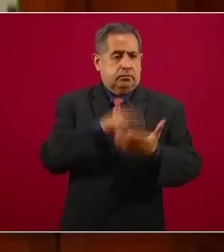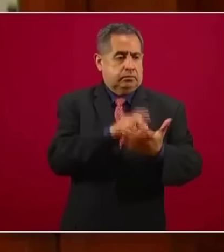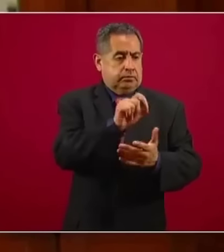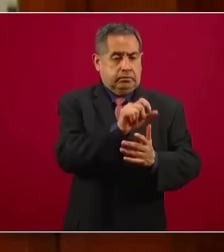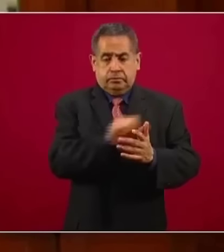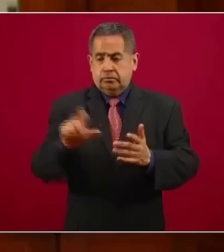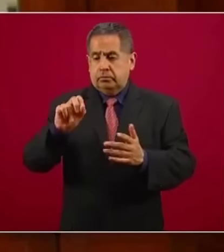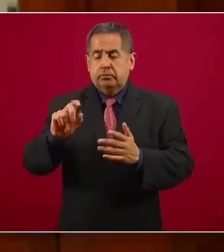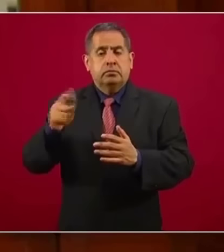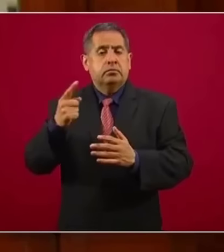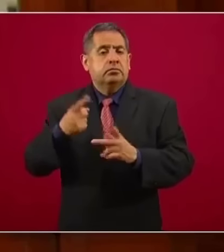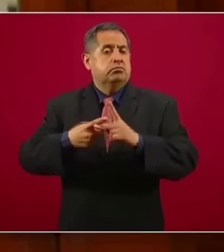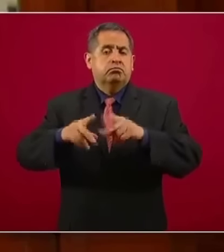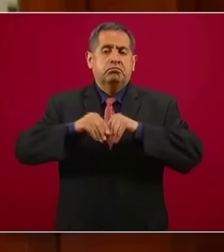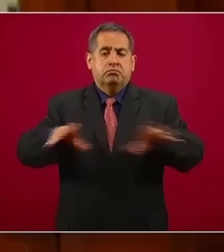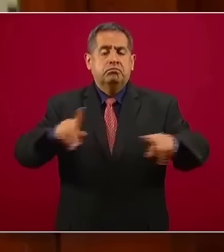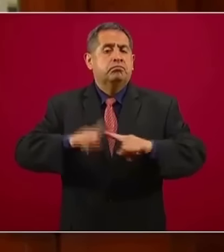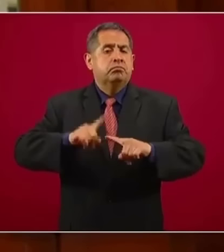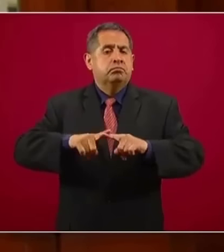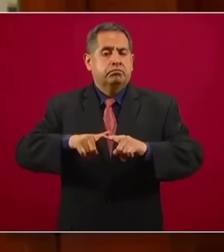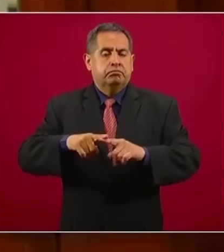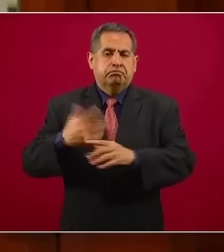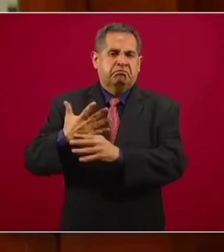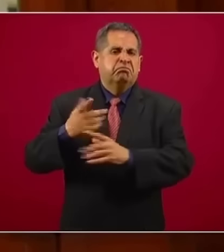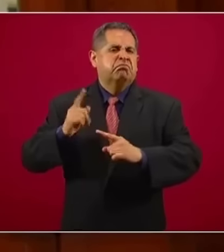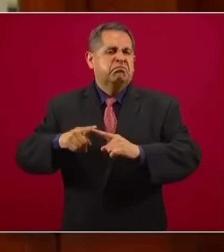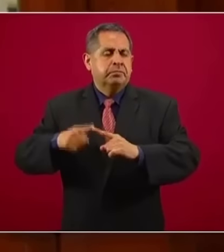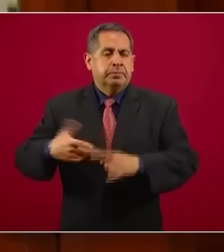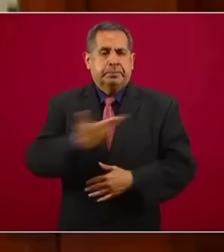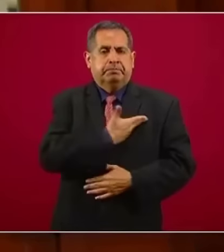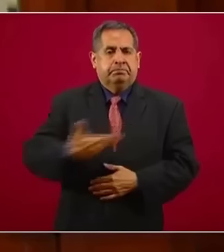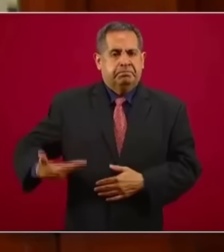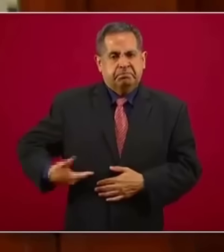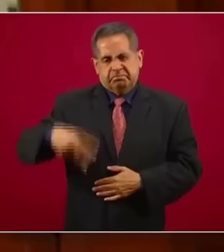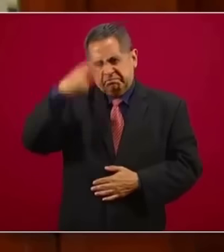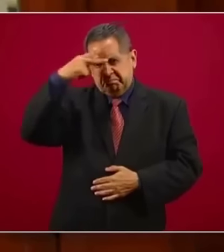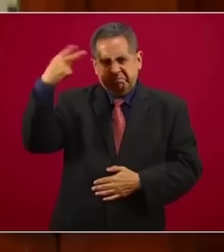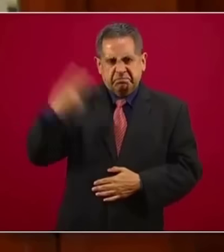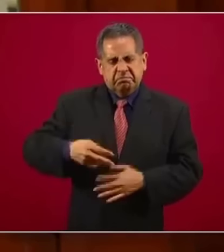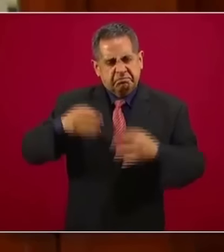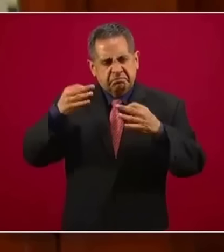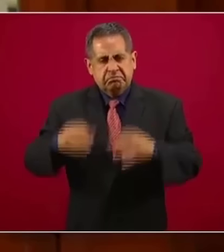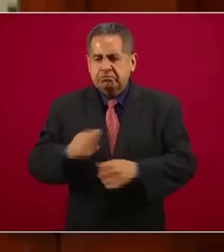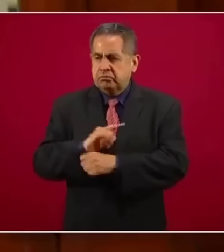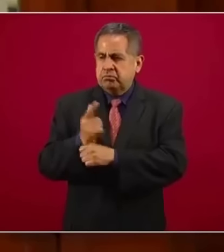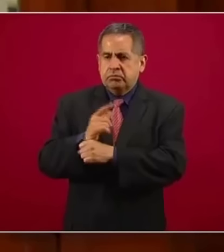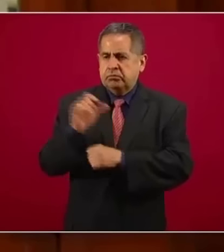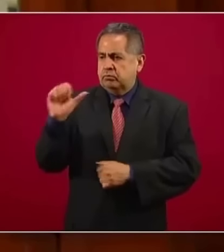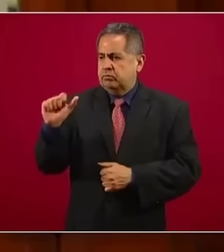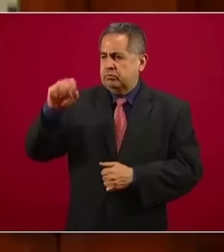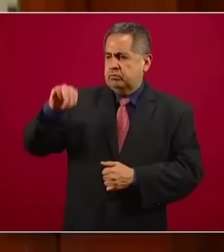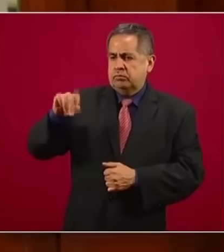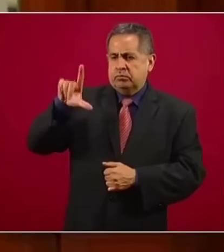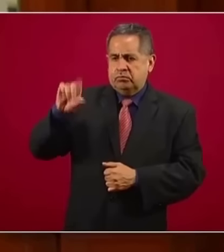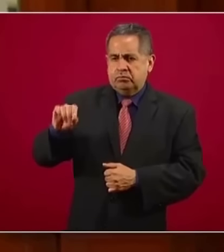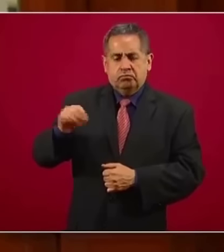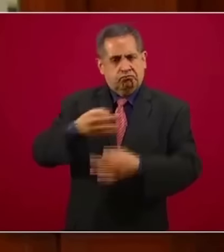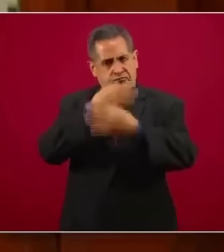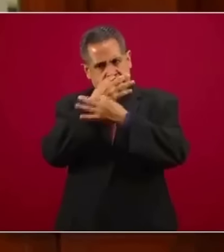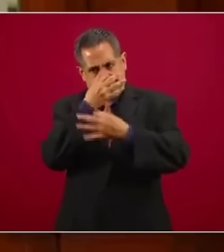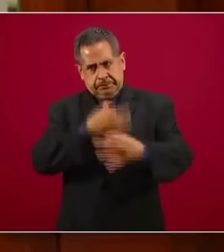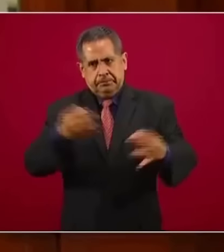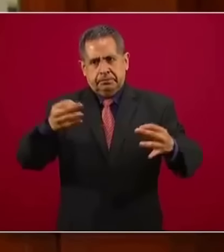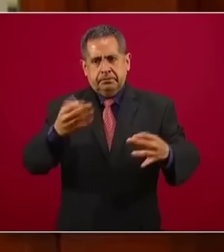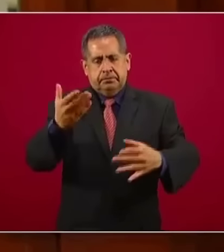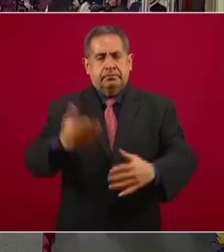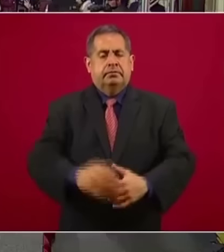2020-2021 por parte del presidente constitucional de los Estados Unidos Mexicanos, licenciado Andrés Manuel López